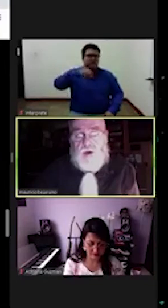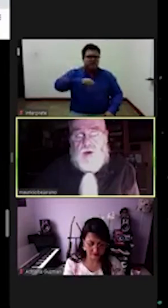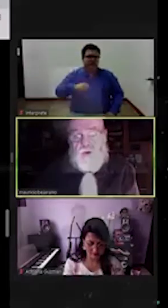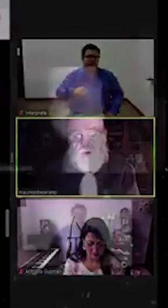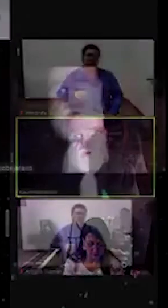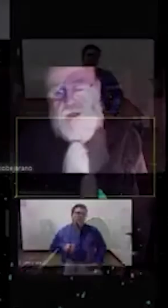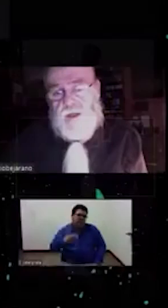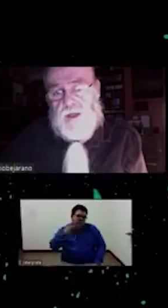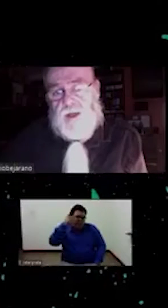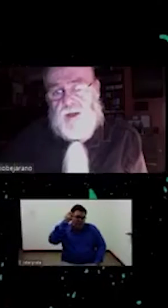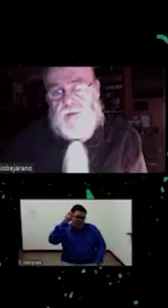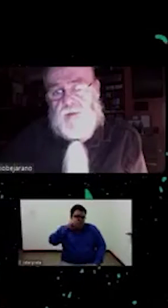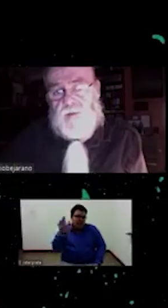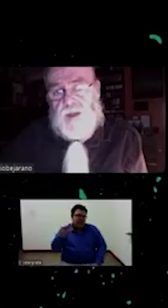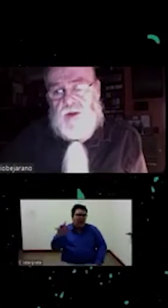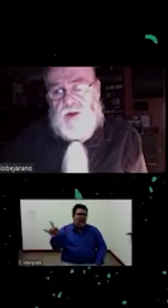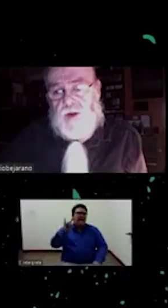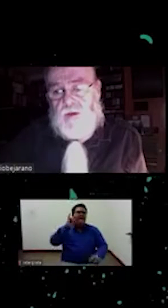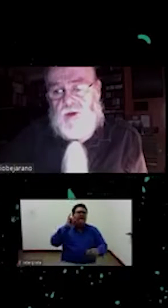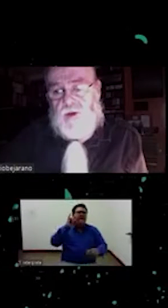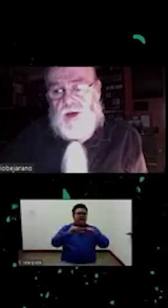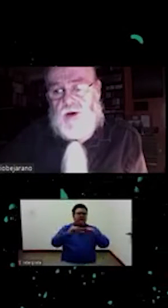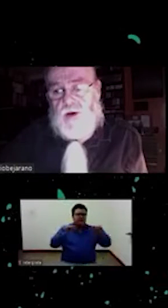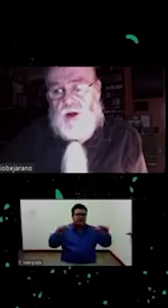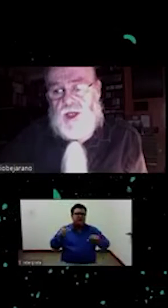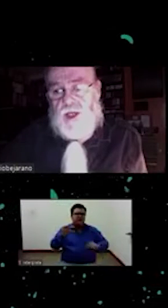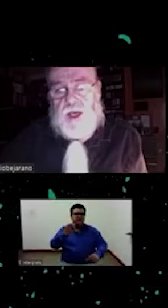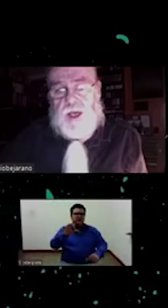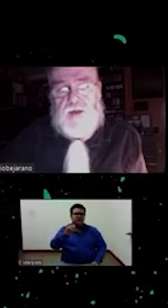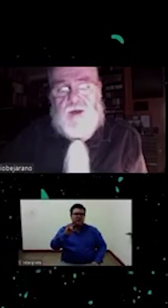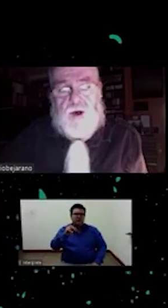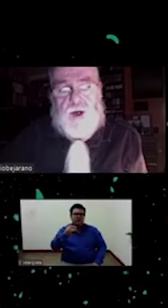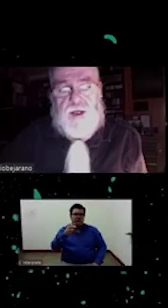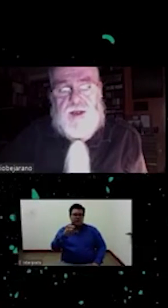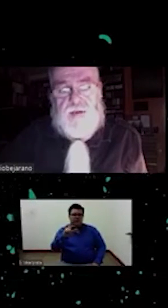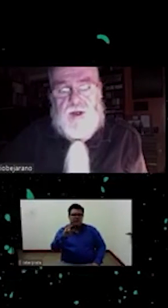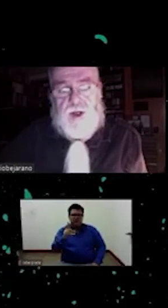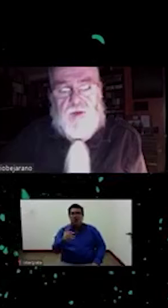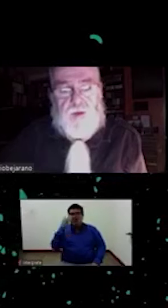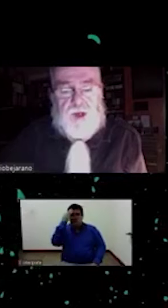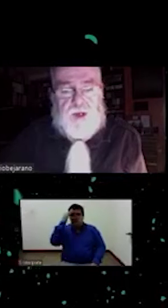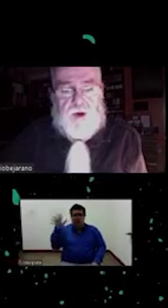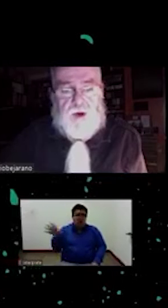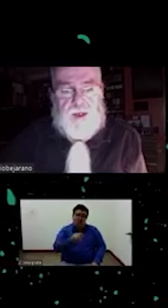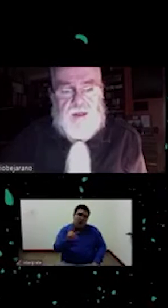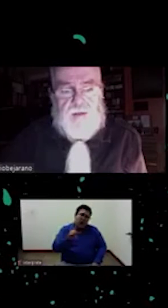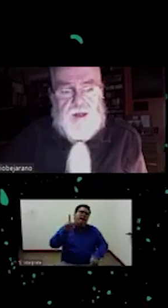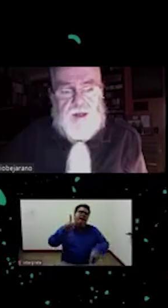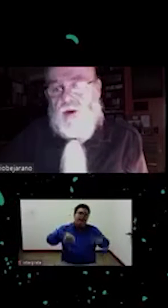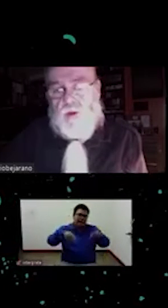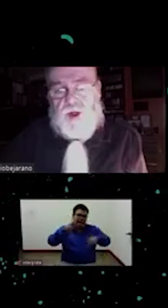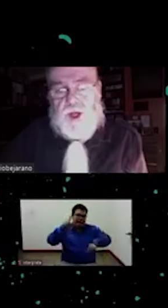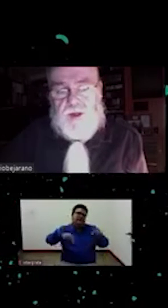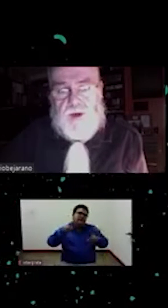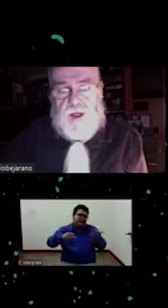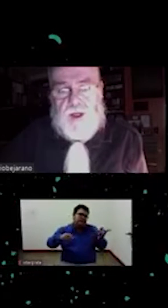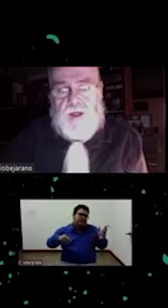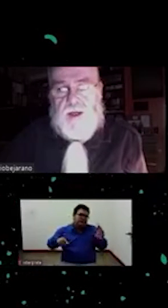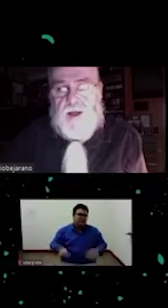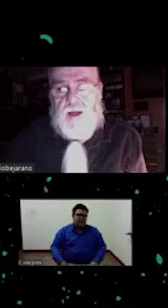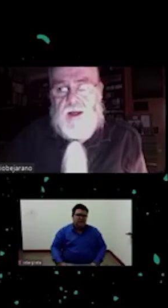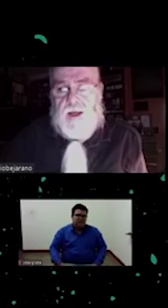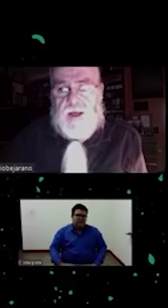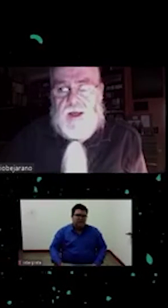a SoundCloud, donde he montado algunas piezas, no todas, no se pueden montar todas, no debo montar